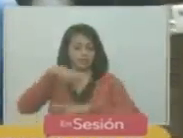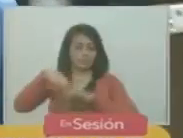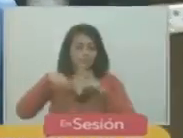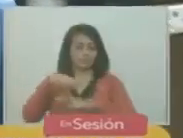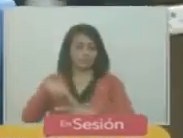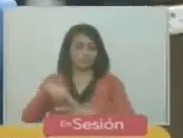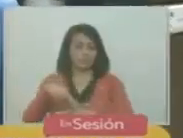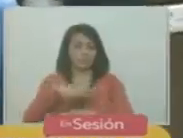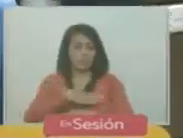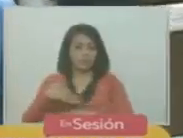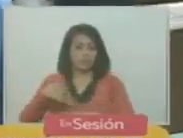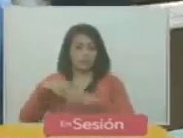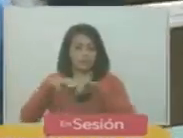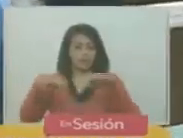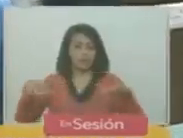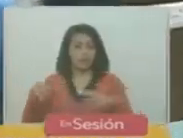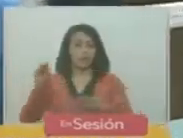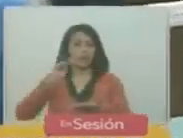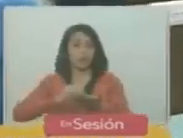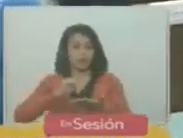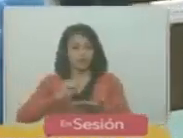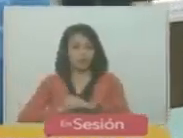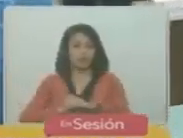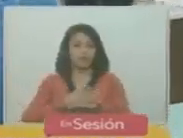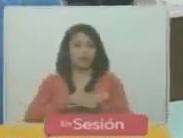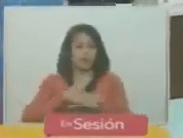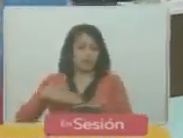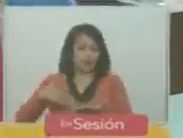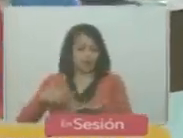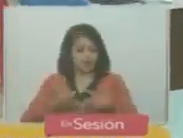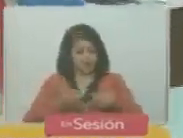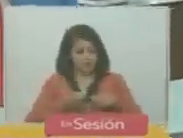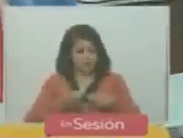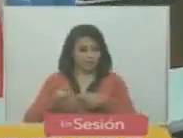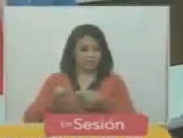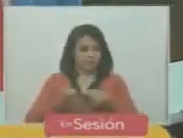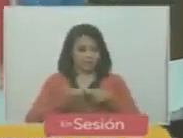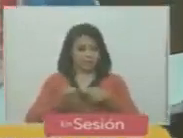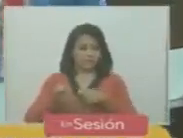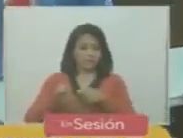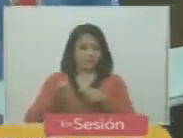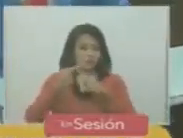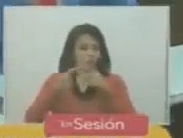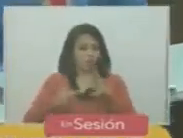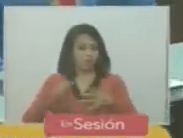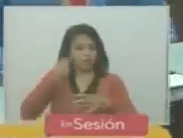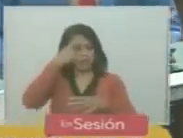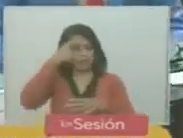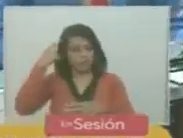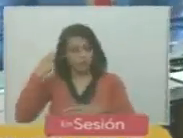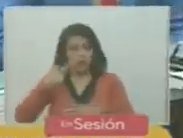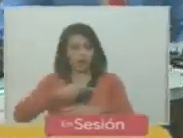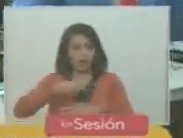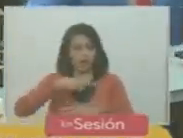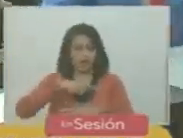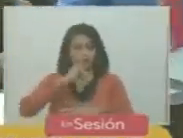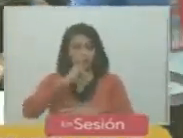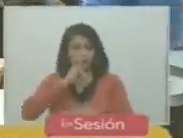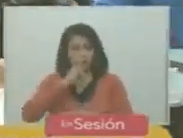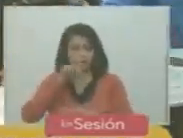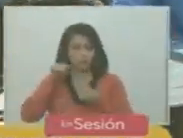revolución? ¿Cuántas veces no han sembrado agendas psicológicas, falsas noticias,